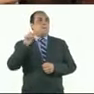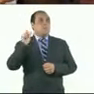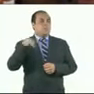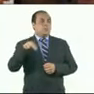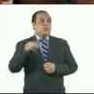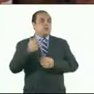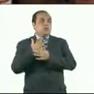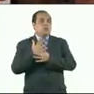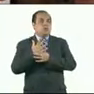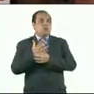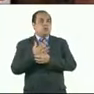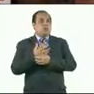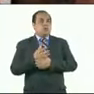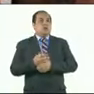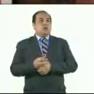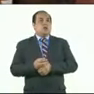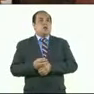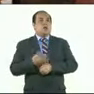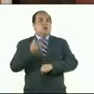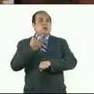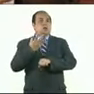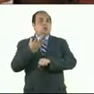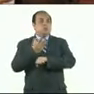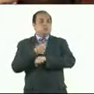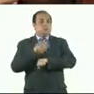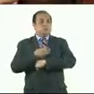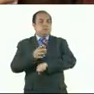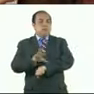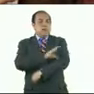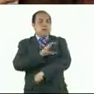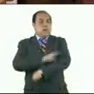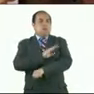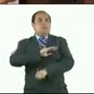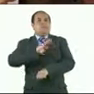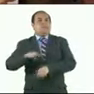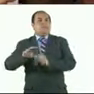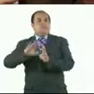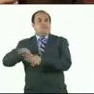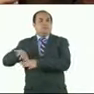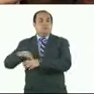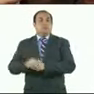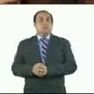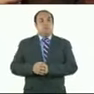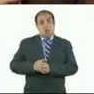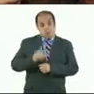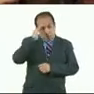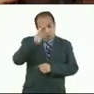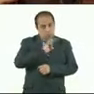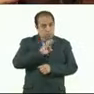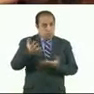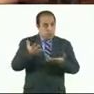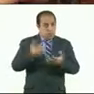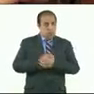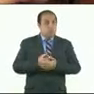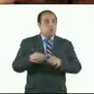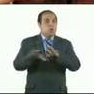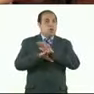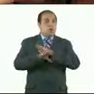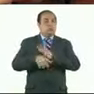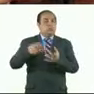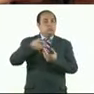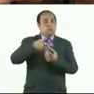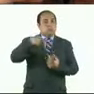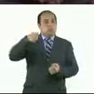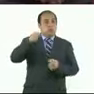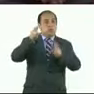energética estaba muerta. ¿Usted cómo ve? ¿Cree que ¿estaba haya qué? Muerte. ¿Usted cree que se puede hacer las reformas constitucionales que quiere el presidente en